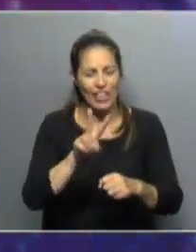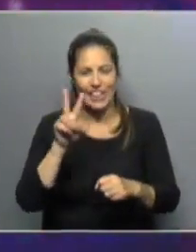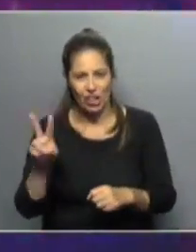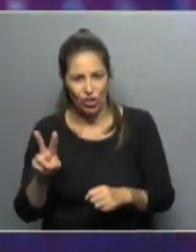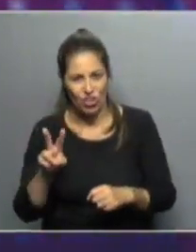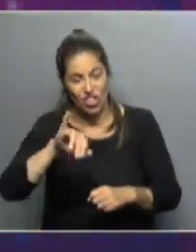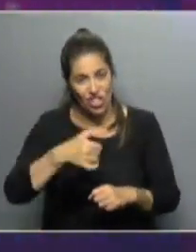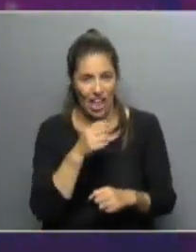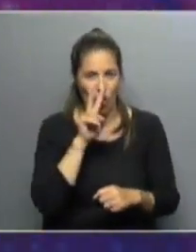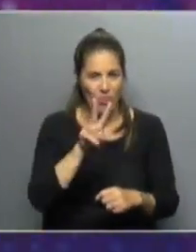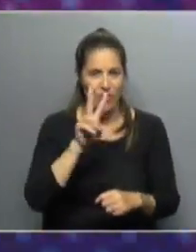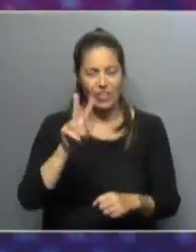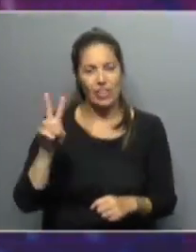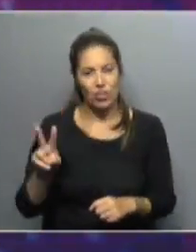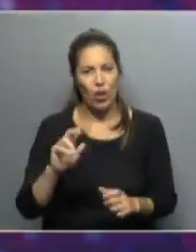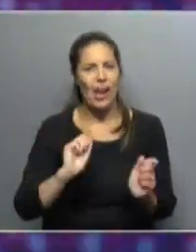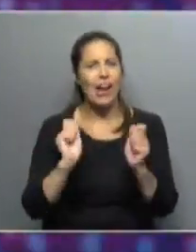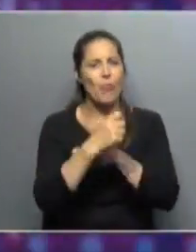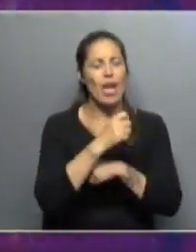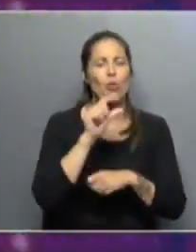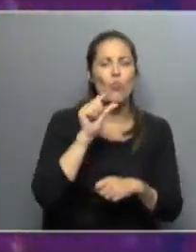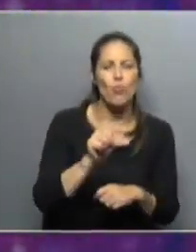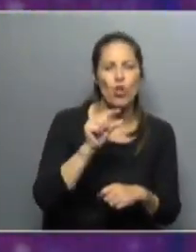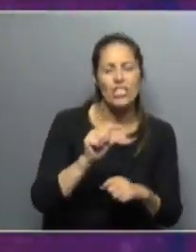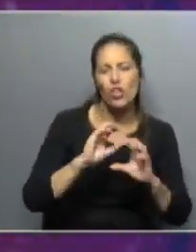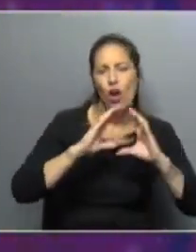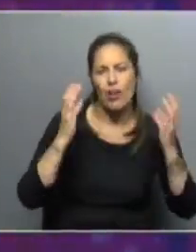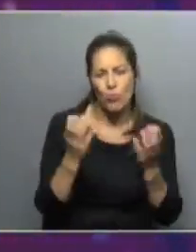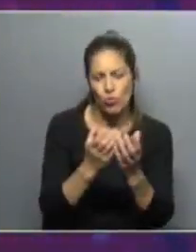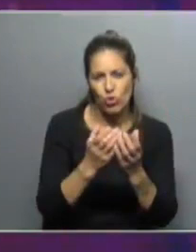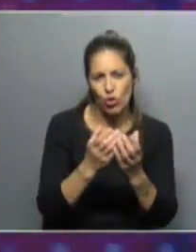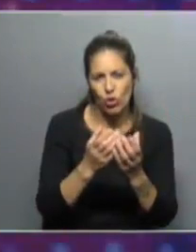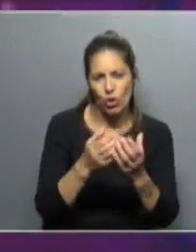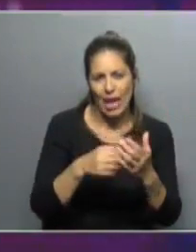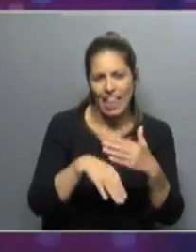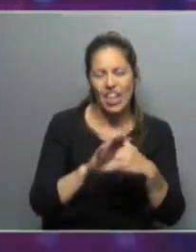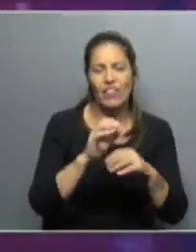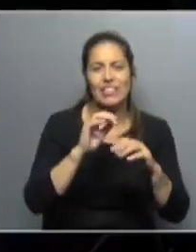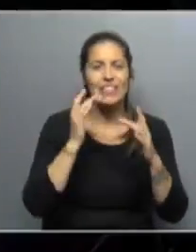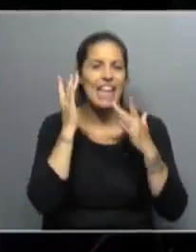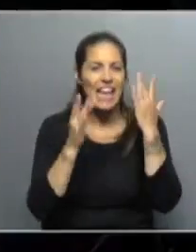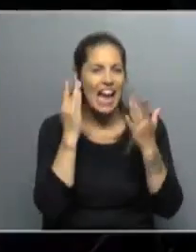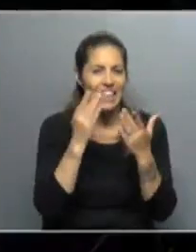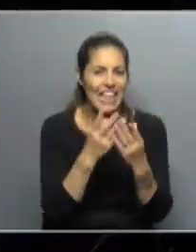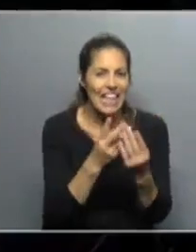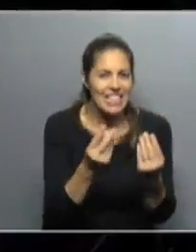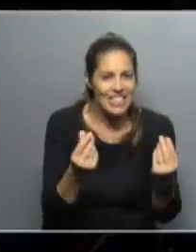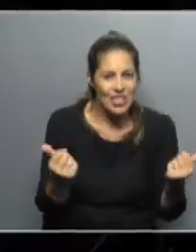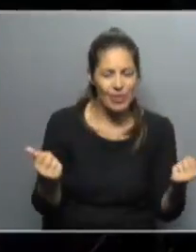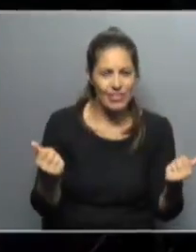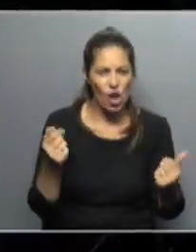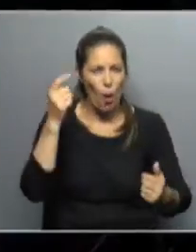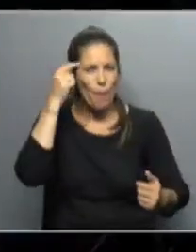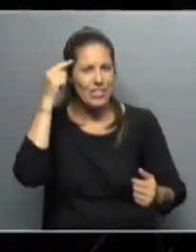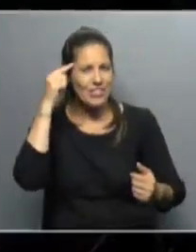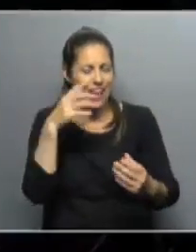ya 2022. Cambiar un poquito el mundo a través del arte, a través de la sensibilización, a través de pensar